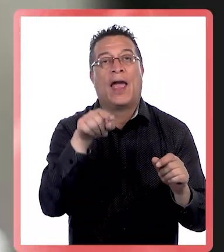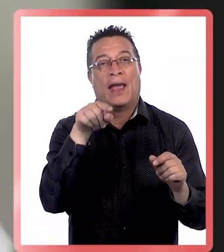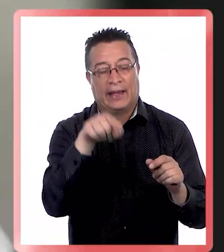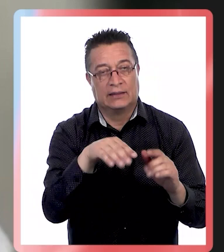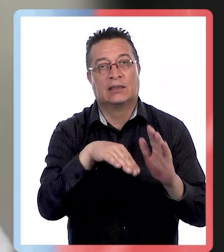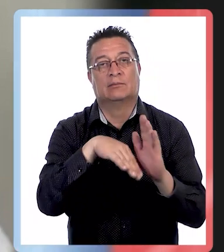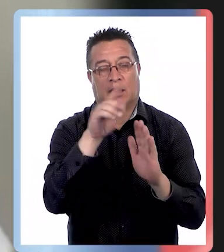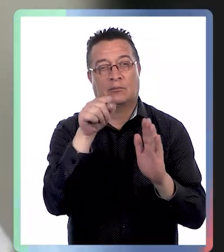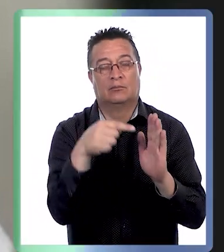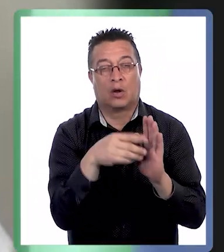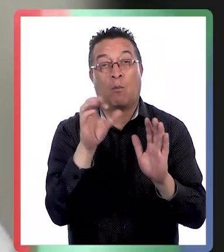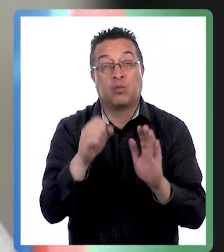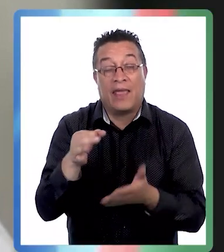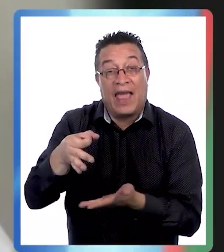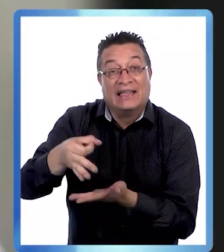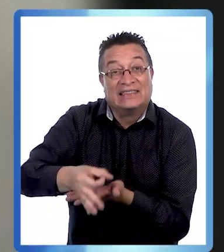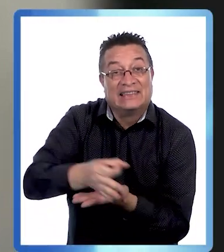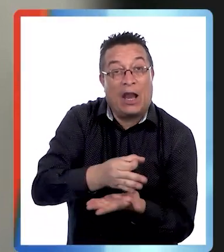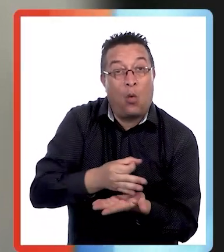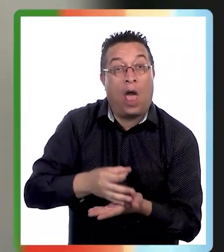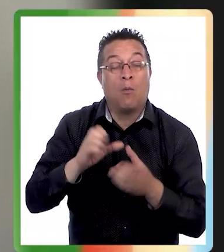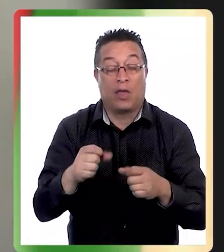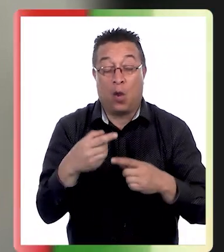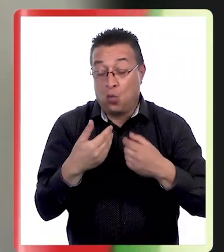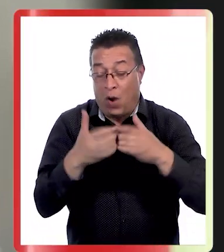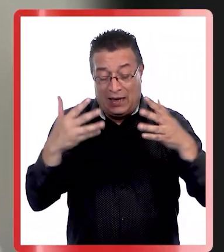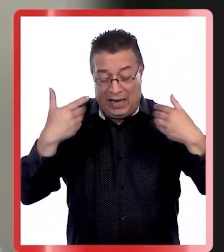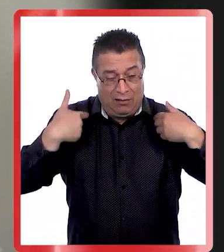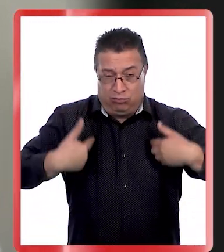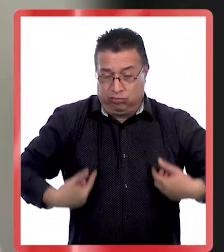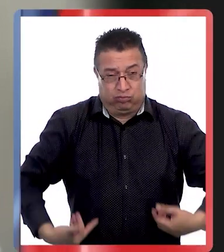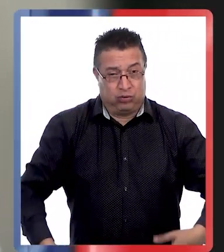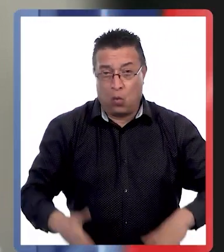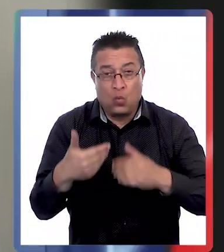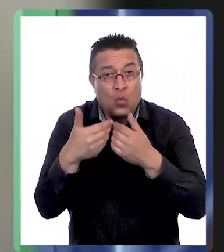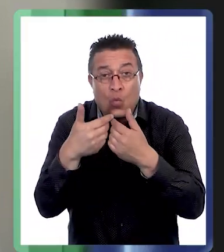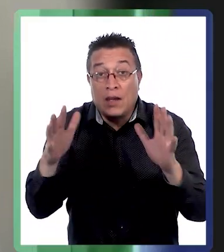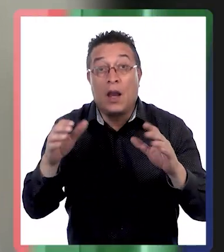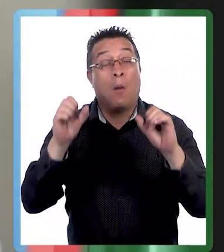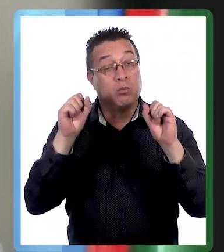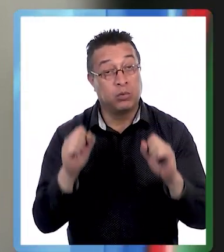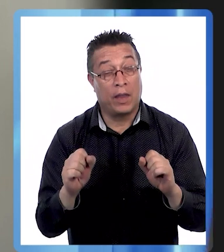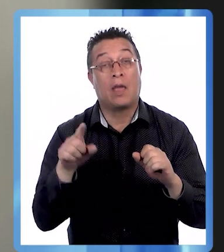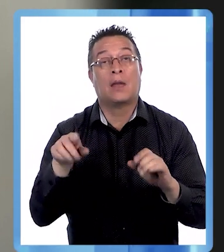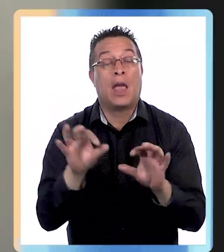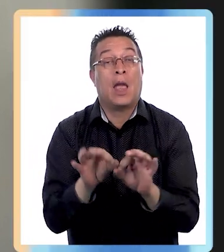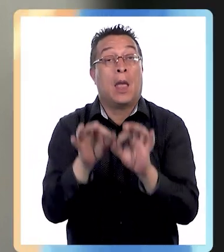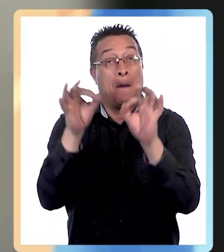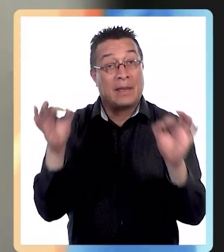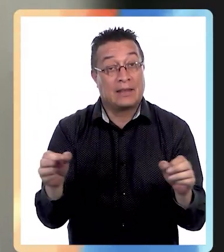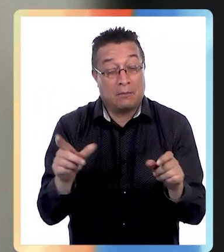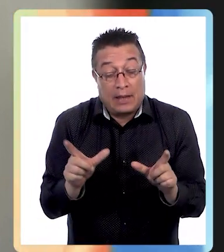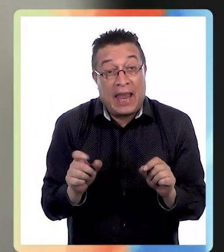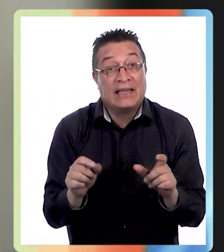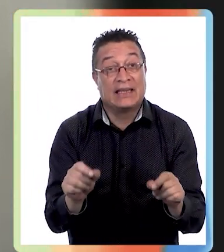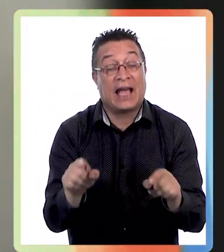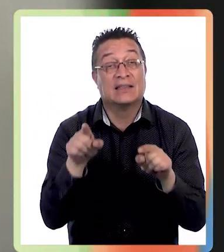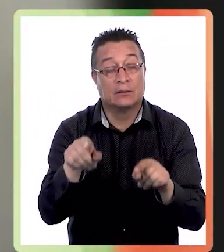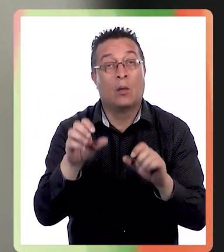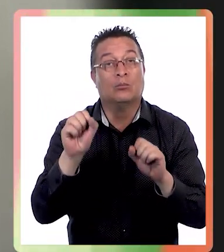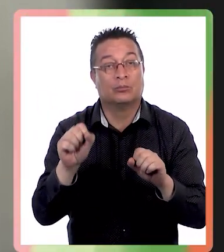componente. Pueden ser células de cualquier órgano de nuestro cuerpo y que en particular en lo que llamamos cáncer, además tienen